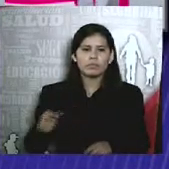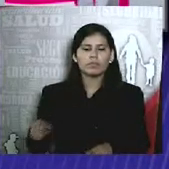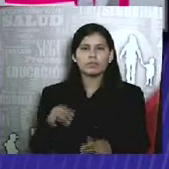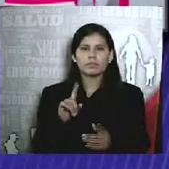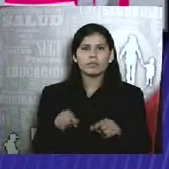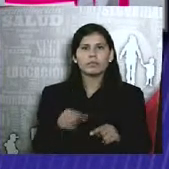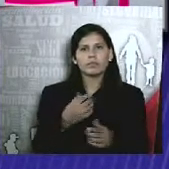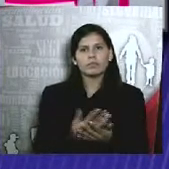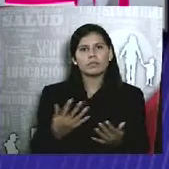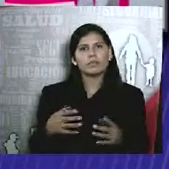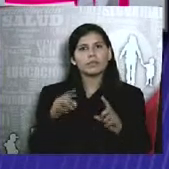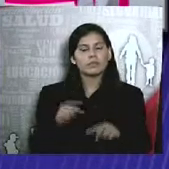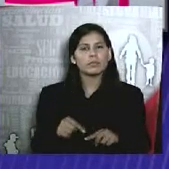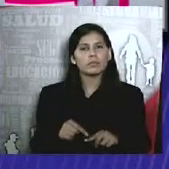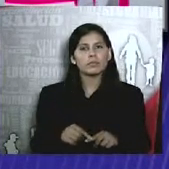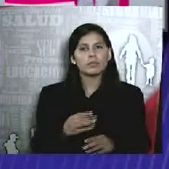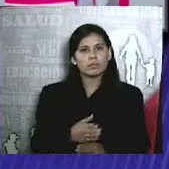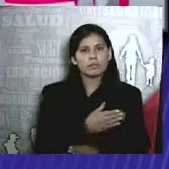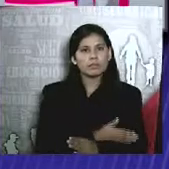cometido delitos con posterioridad